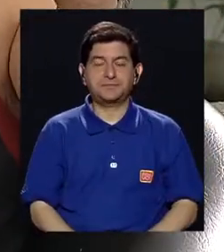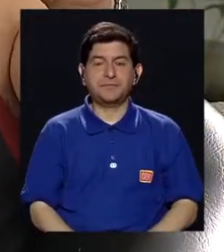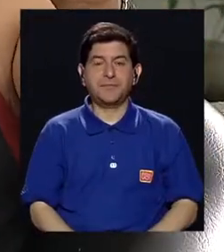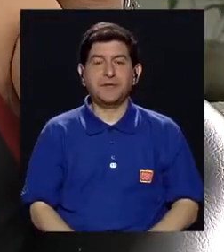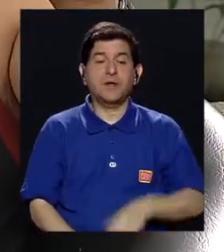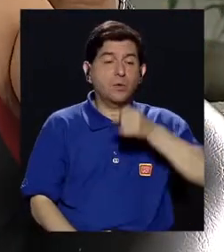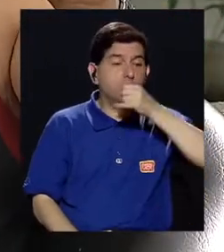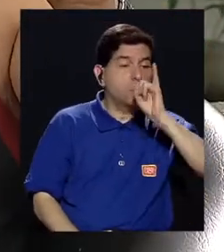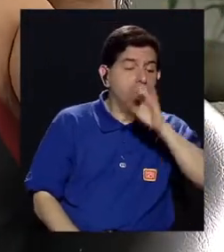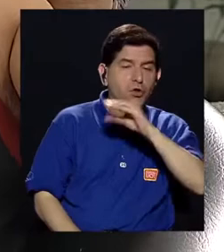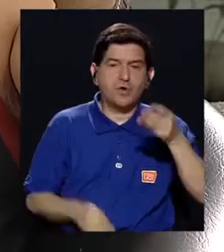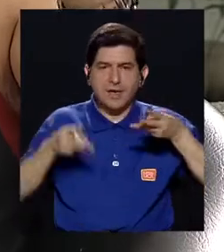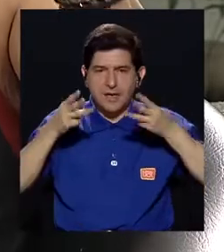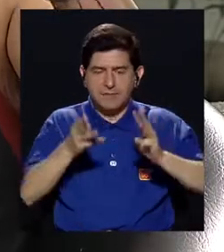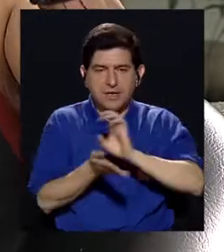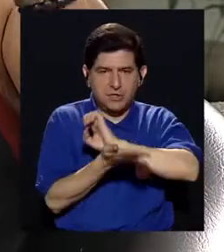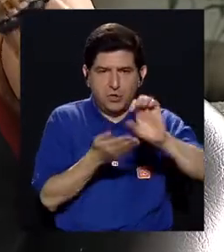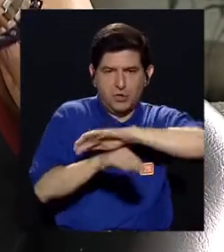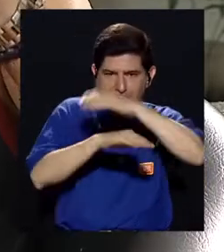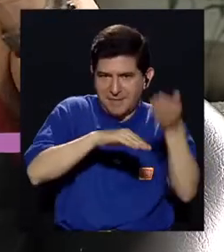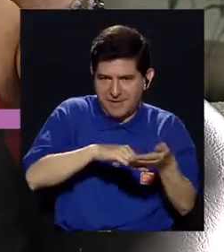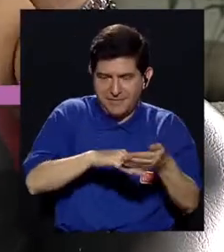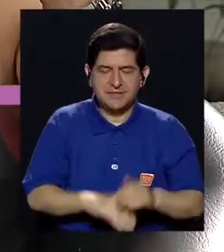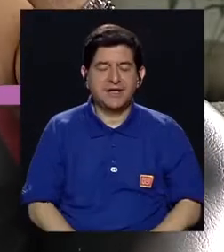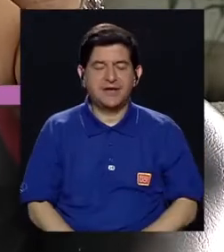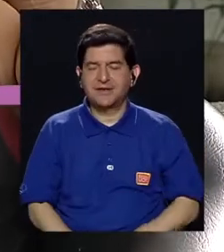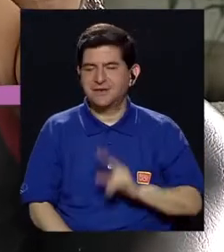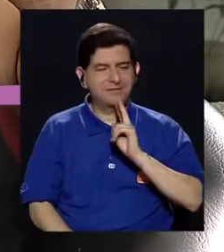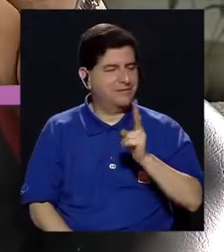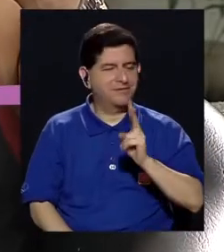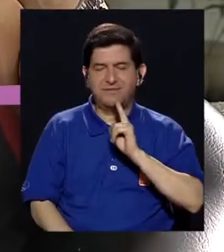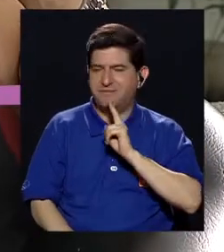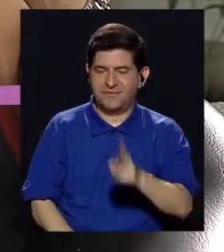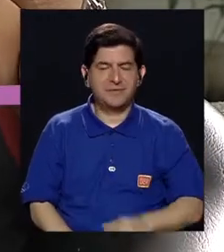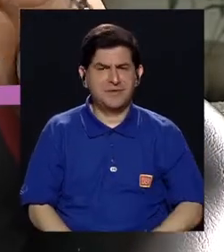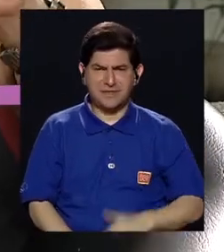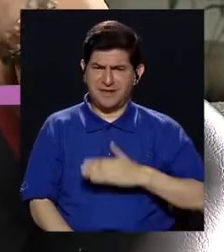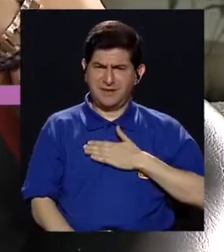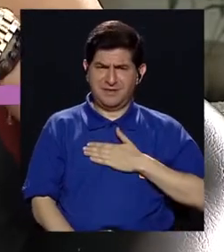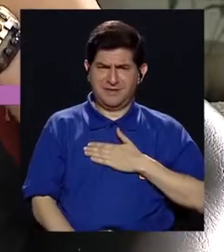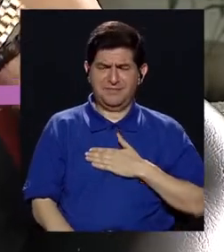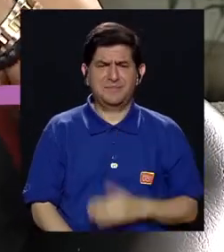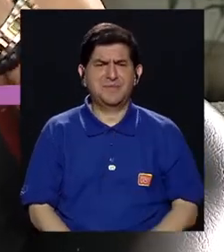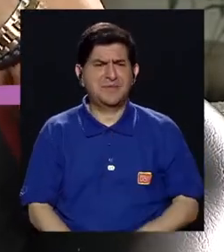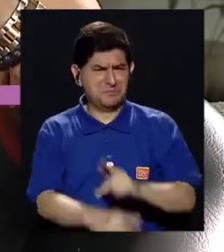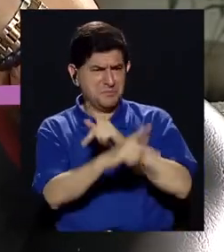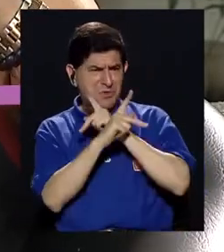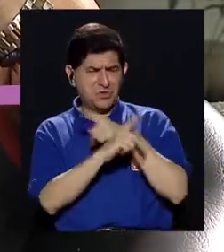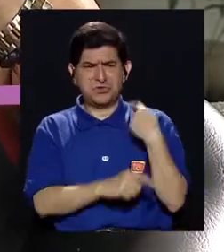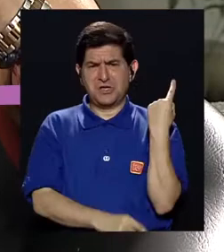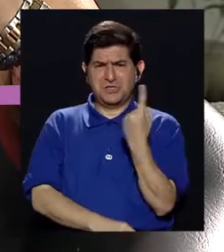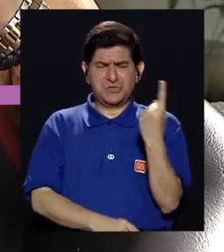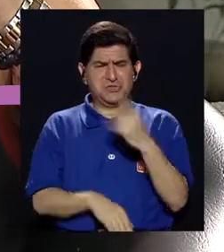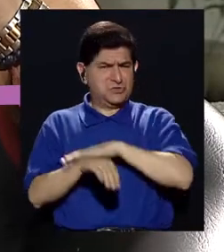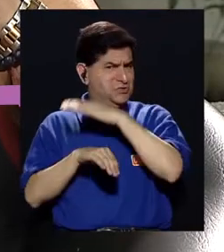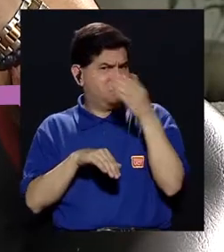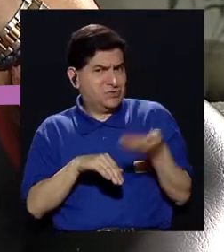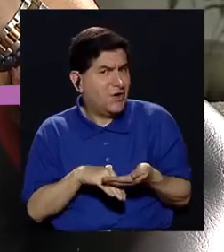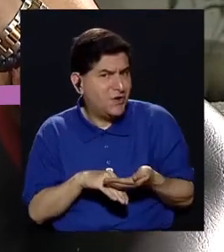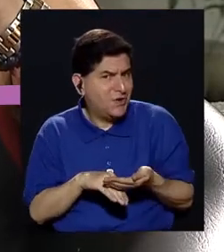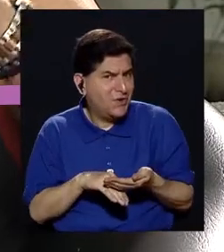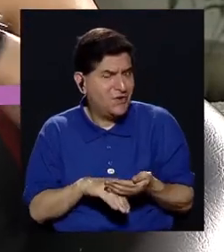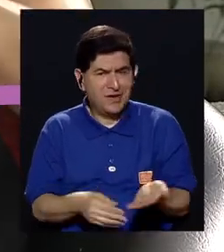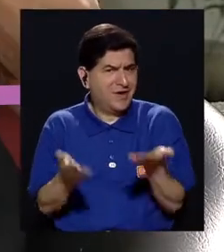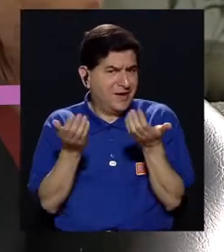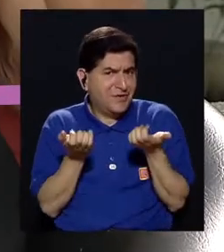y el método anticonceptivo, porque no es cierto que a mí yo me estoy protegiendo solo de un embarazo no